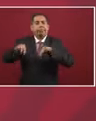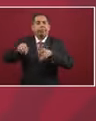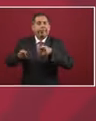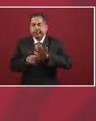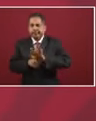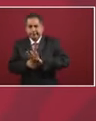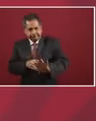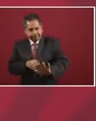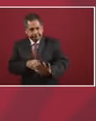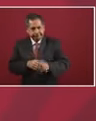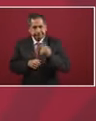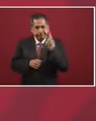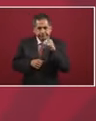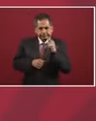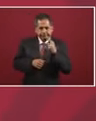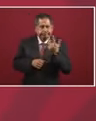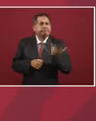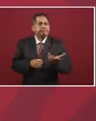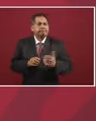para que